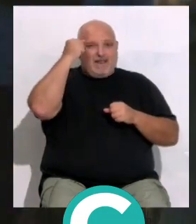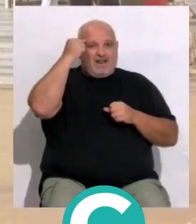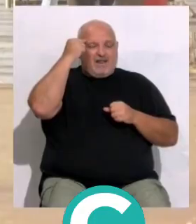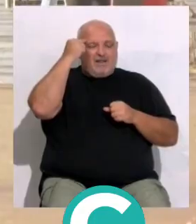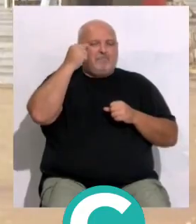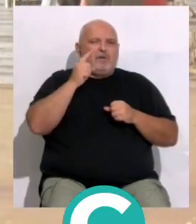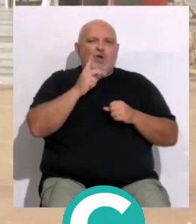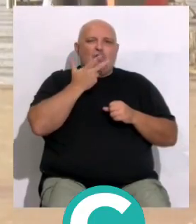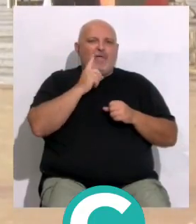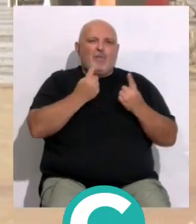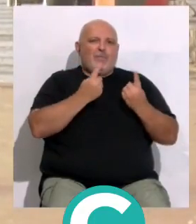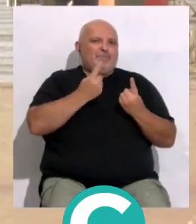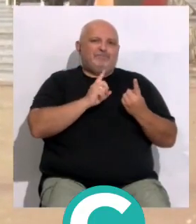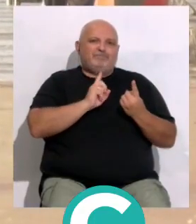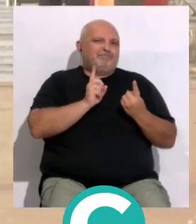hay un desconocimiento